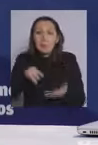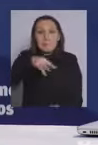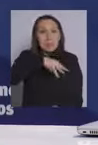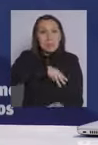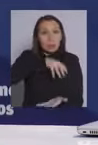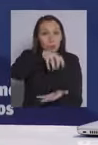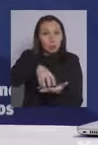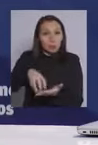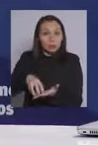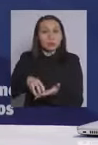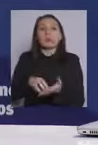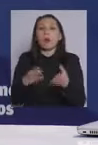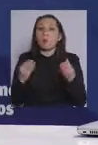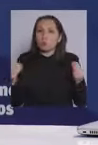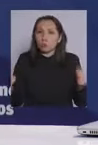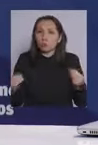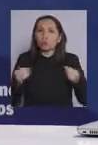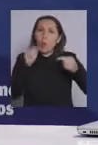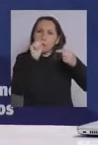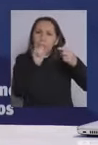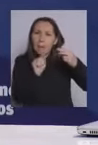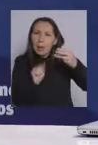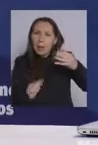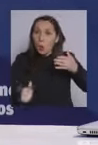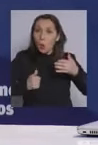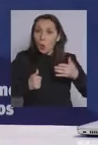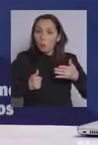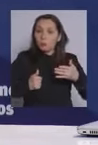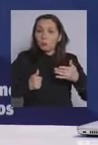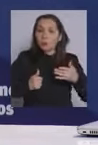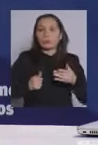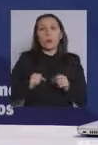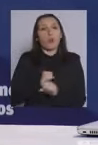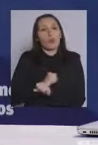metropolitana, y eso lo hacemos con varios parámetros,